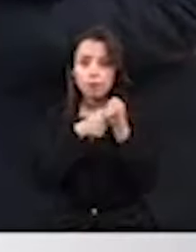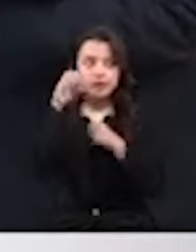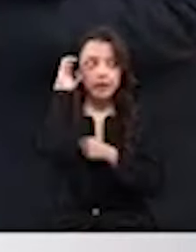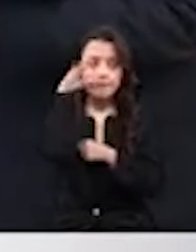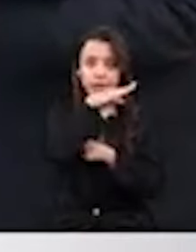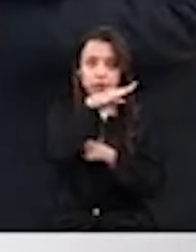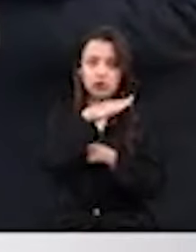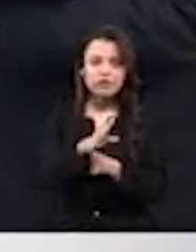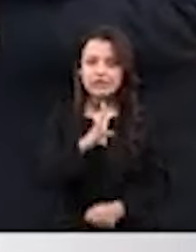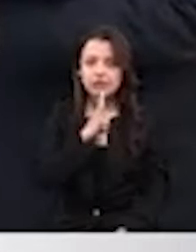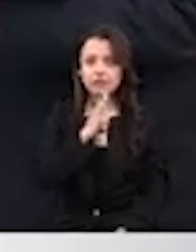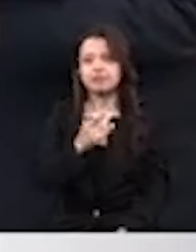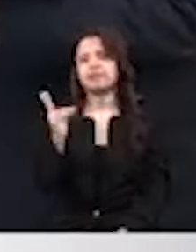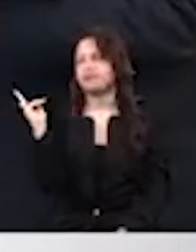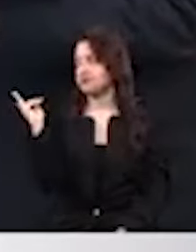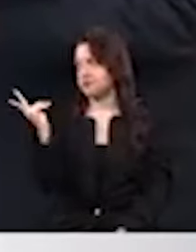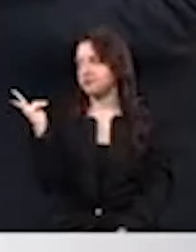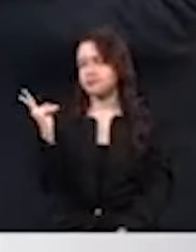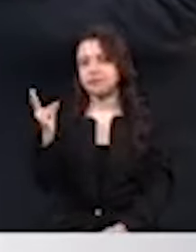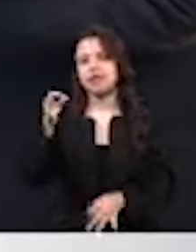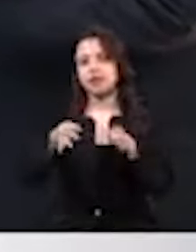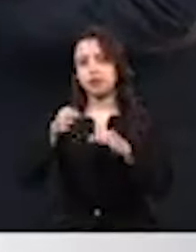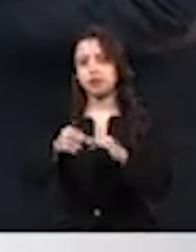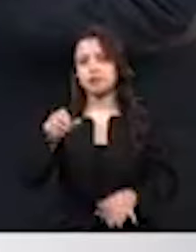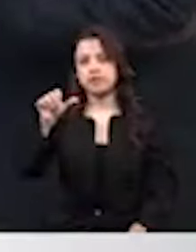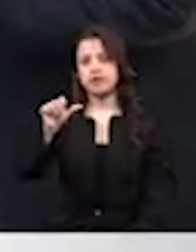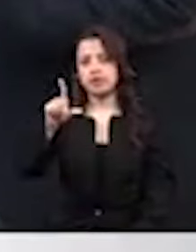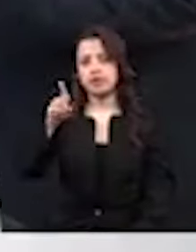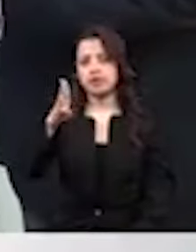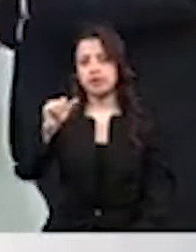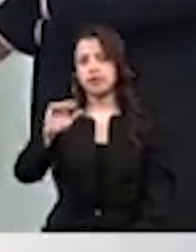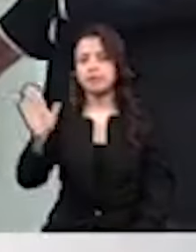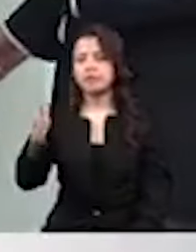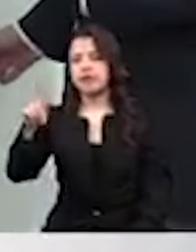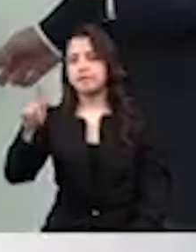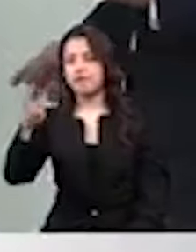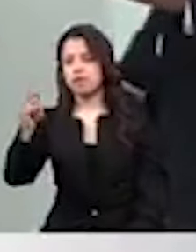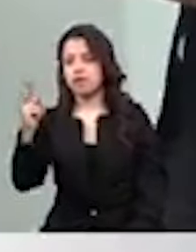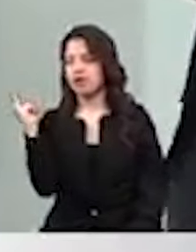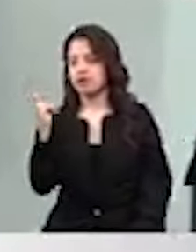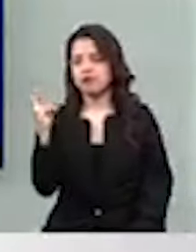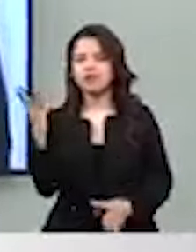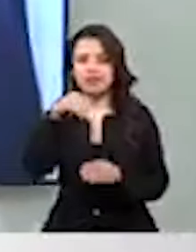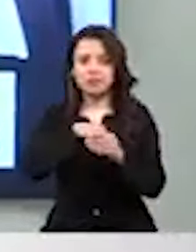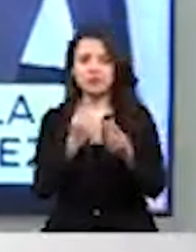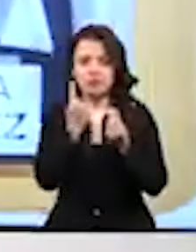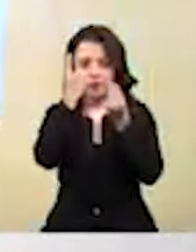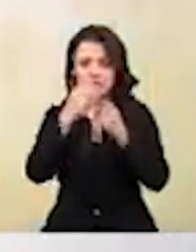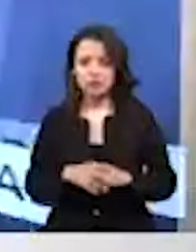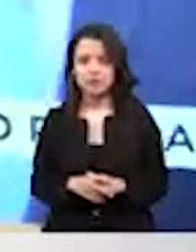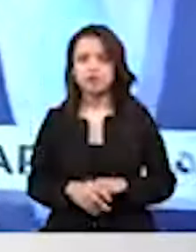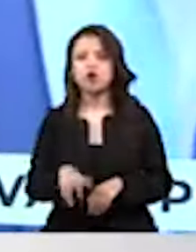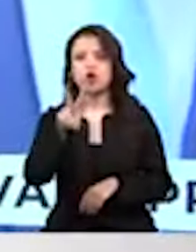Petro. Por supuesto, son las dos magistradas, Alba Lucía Velázquez y Fabiola Márquez del Pacto Histórico. Uh-huh. Dos